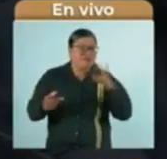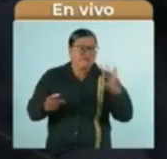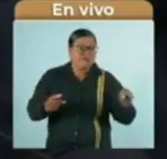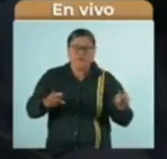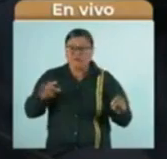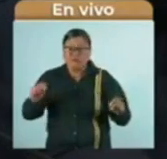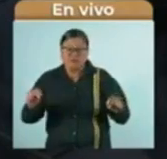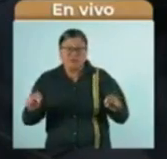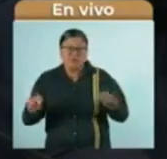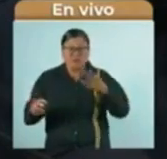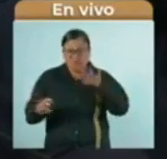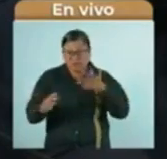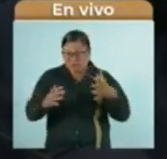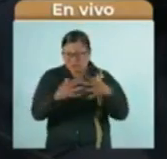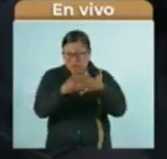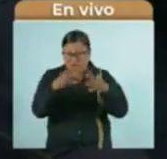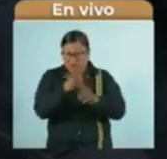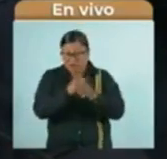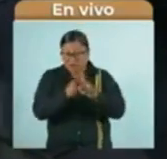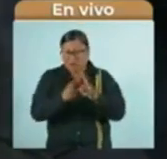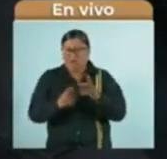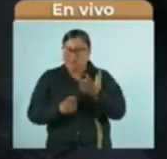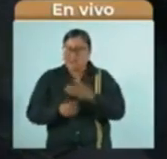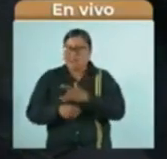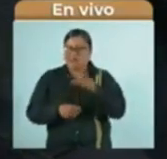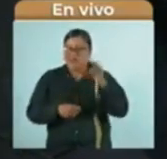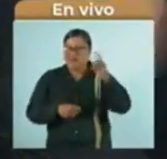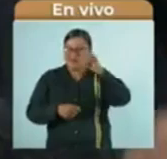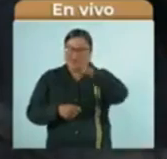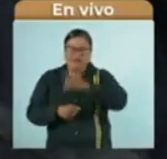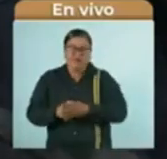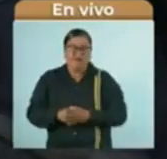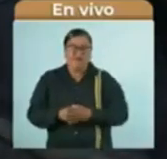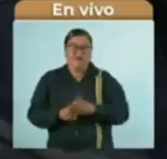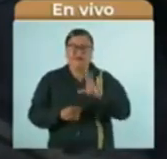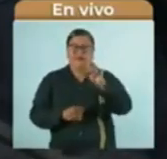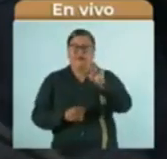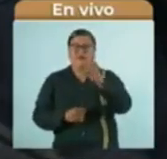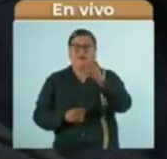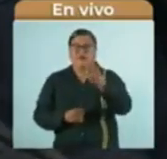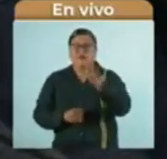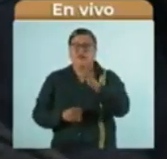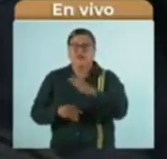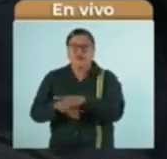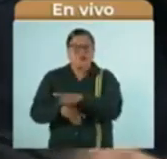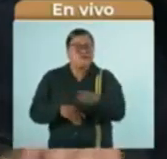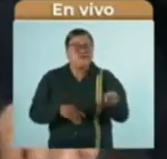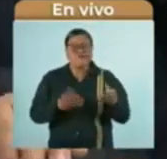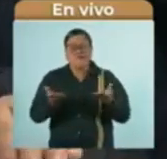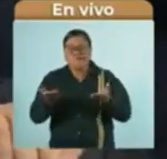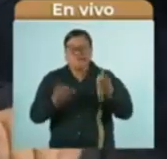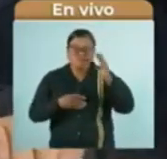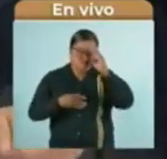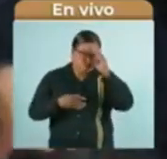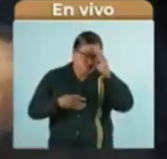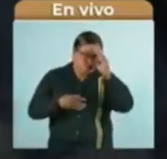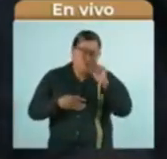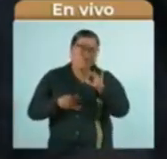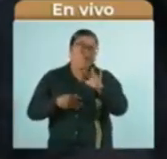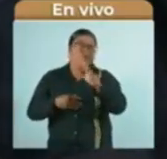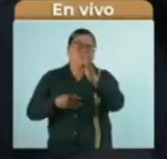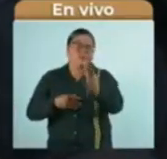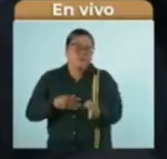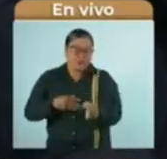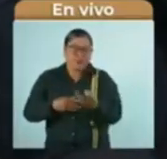y prefieren la confrontación pues es difícil estos 31 es por la gran voluntad y el equipo técnico y político que